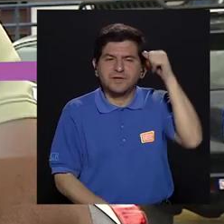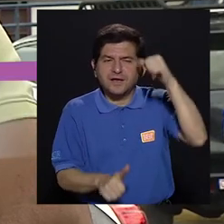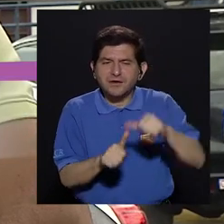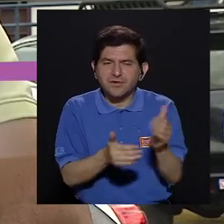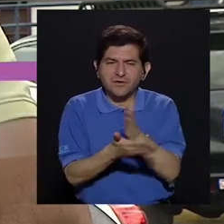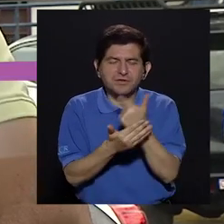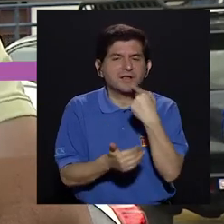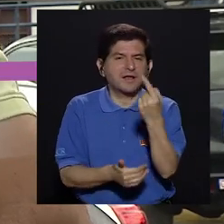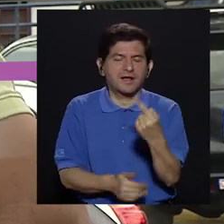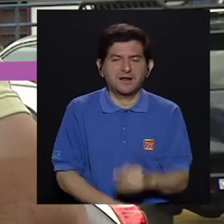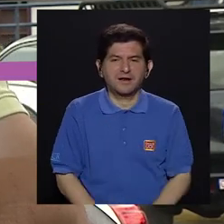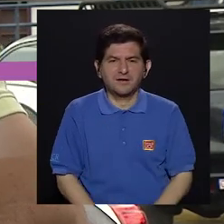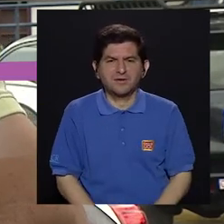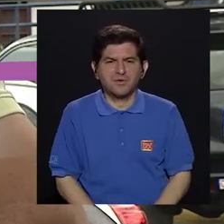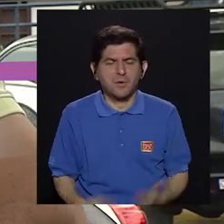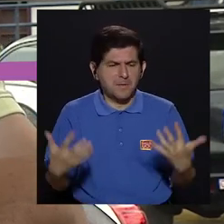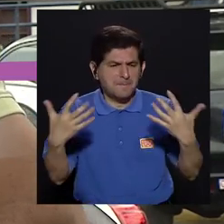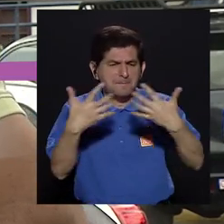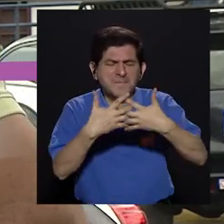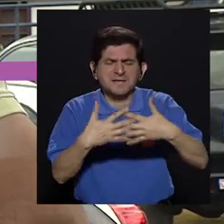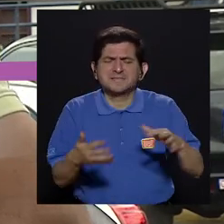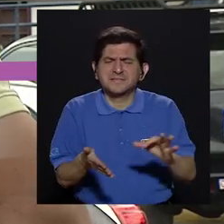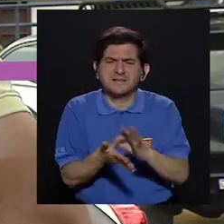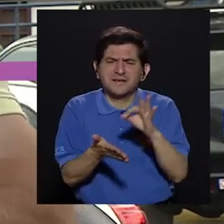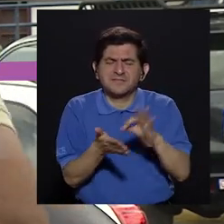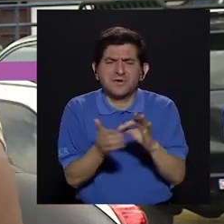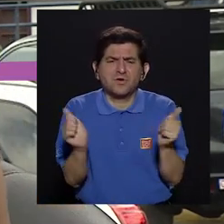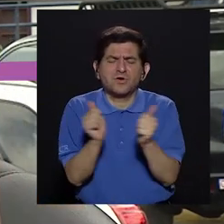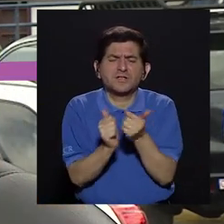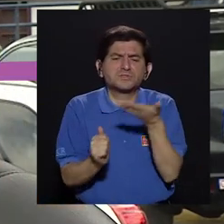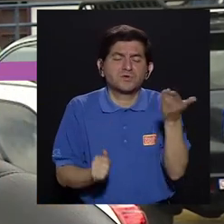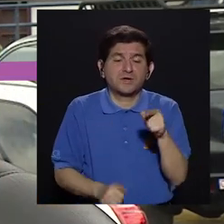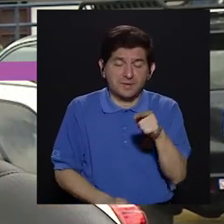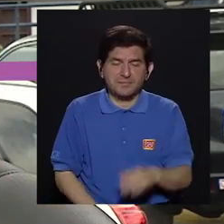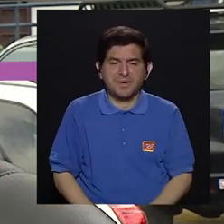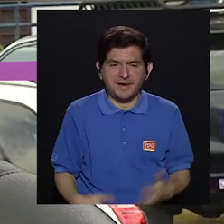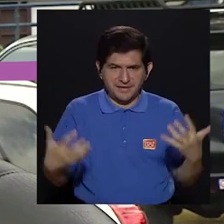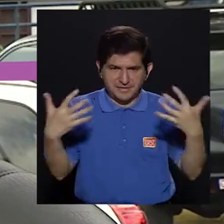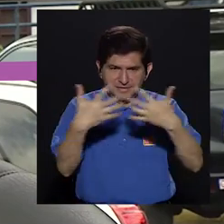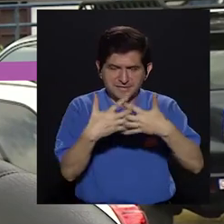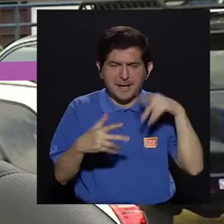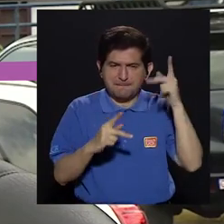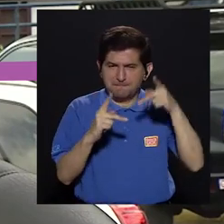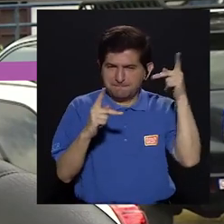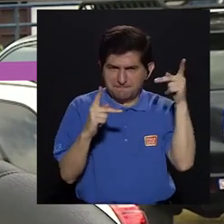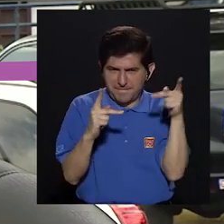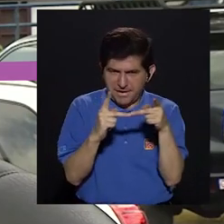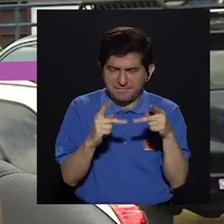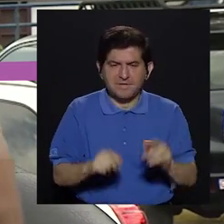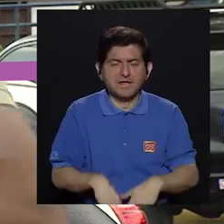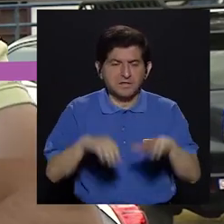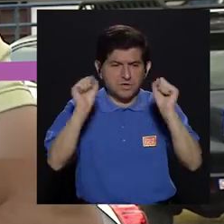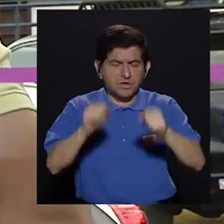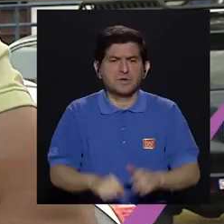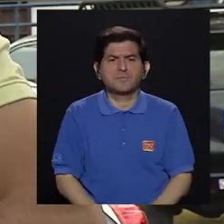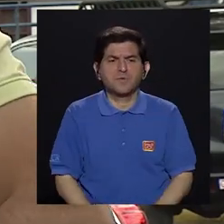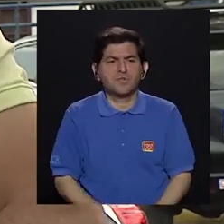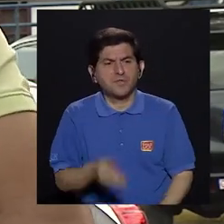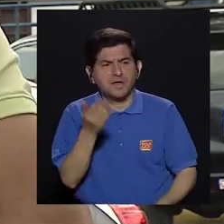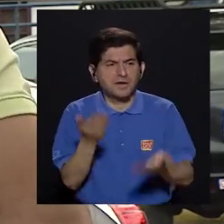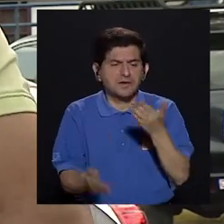una parte que usted dijo, ¿con qué se deben de combinar los frijoles para hacer ese complemento perfecto y poder tomar lo